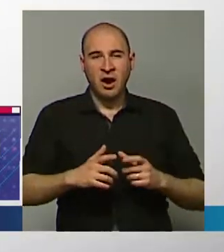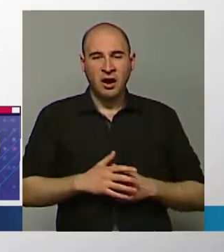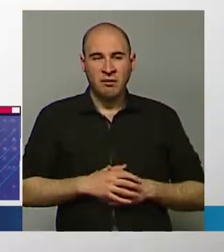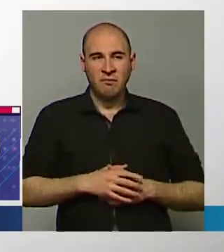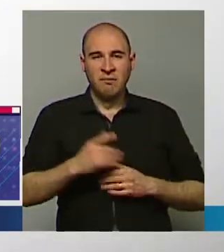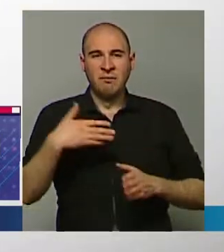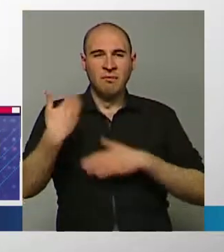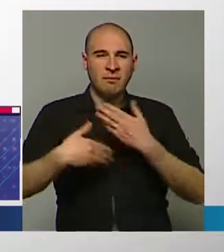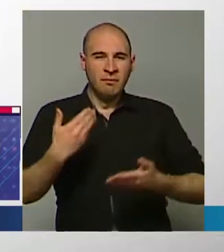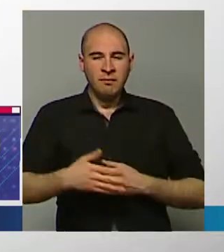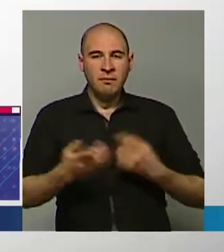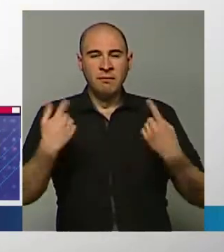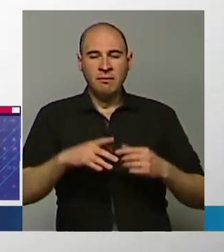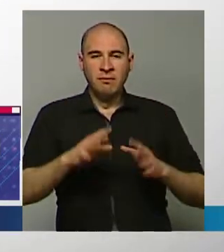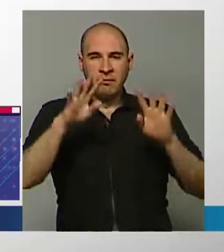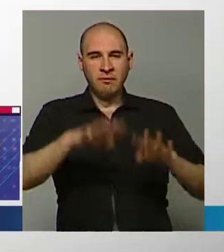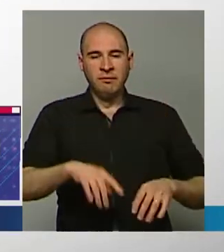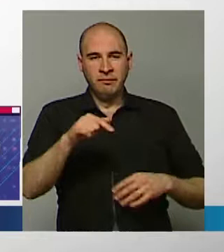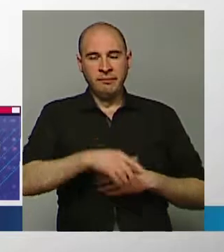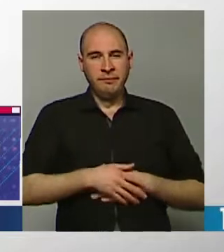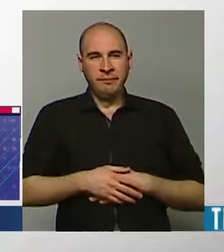en desarrollo, pero está montado en un sitio.